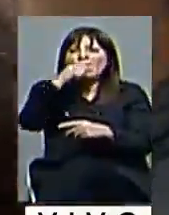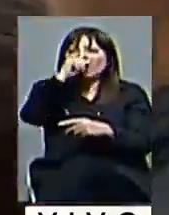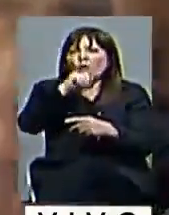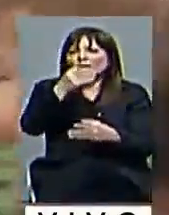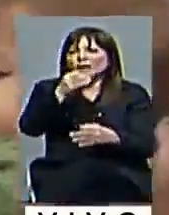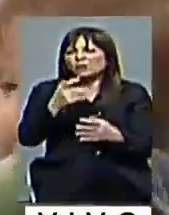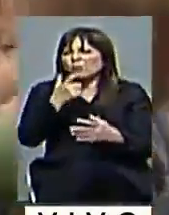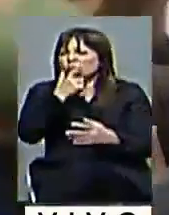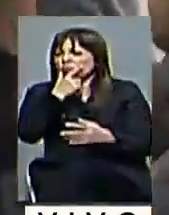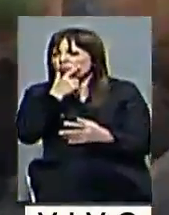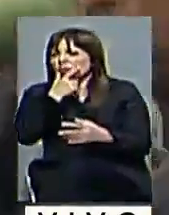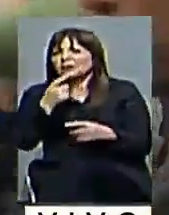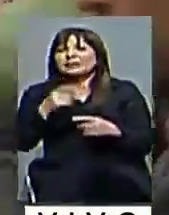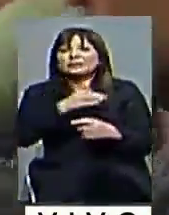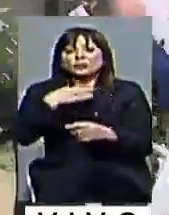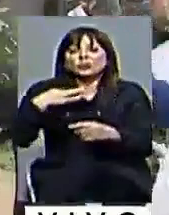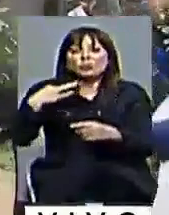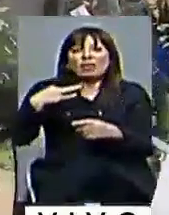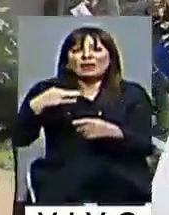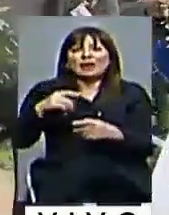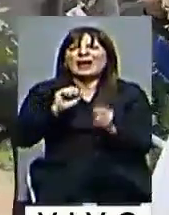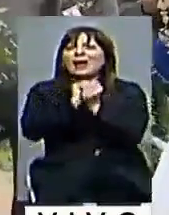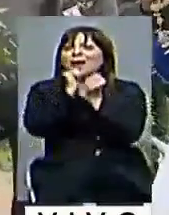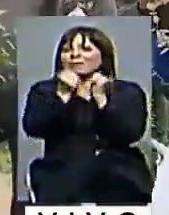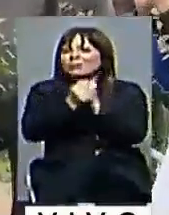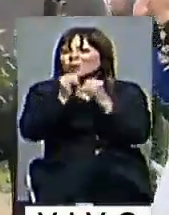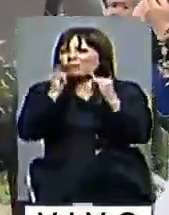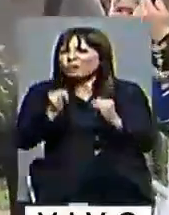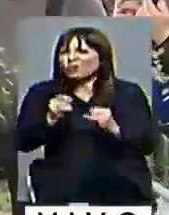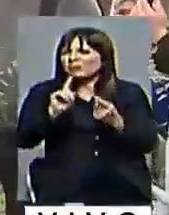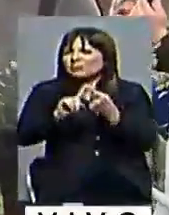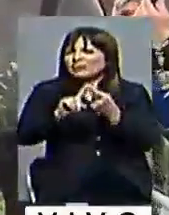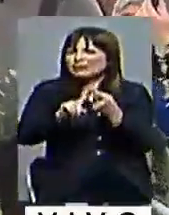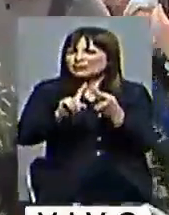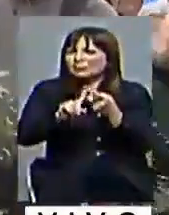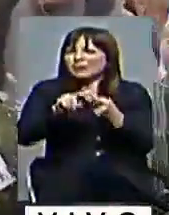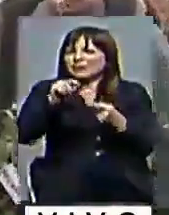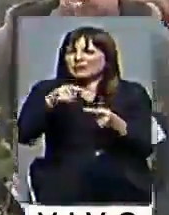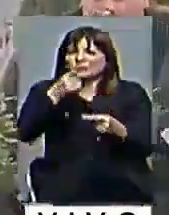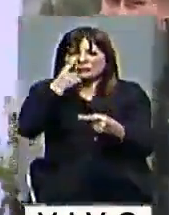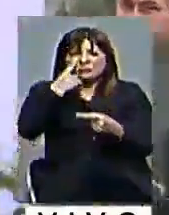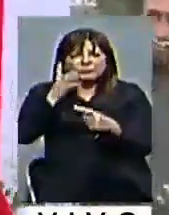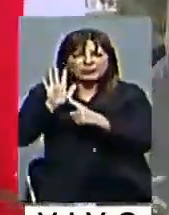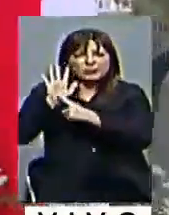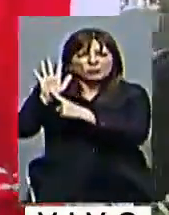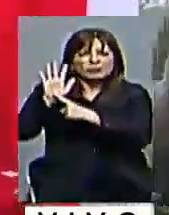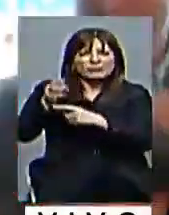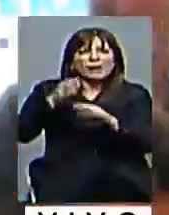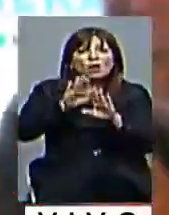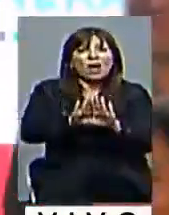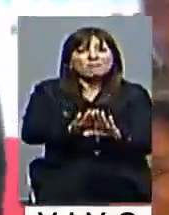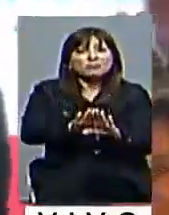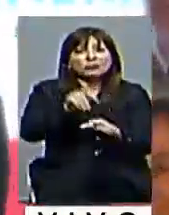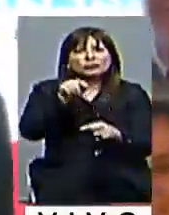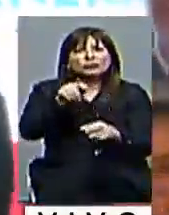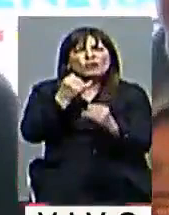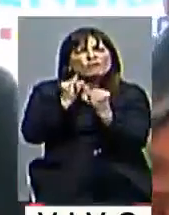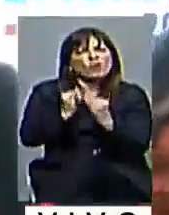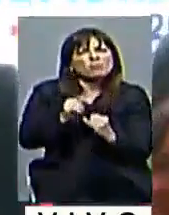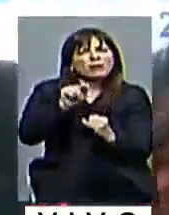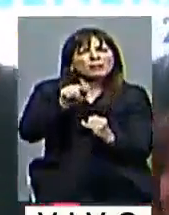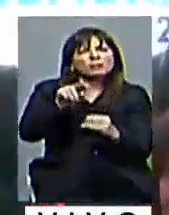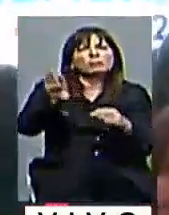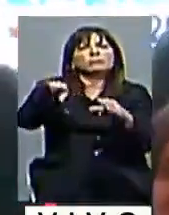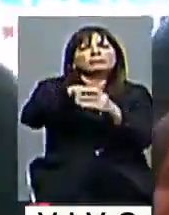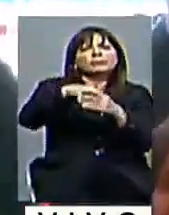ciudadanía cambió las formas de interactuar políticamente, cambió las formas de participar, y eso se ve reflejado también en los apoyos que se están formando dentro